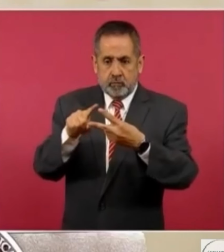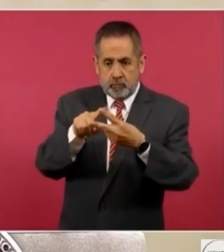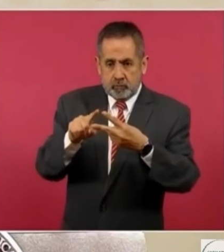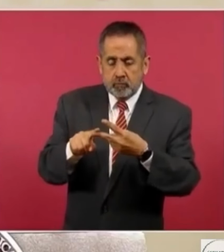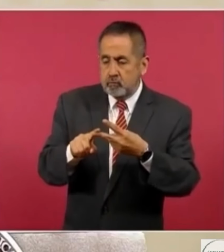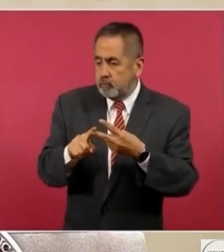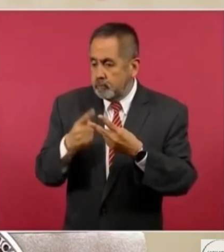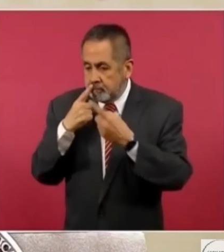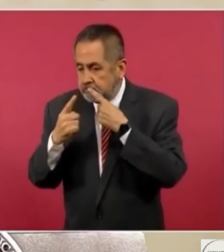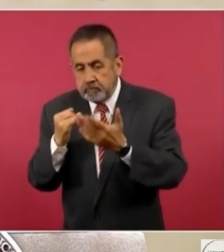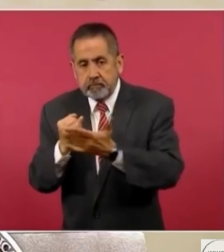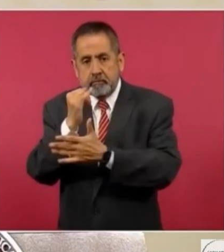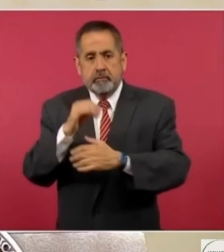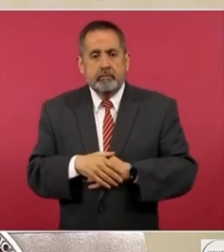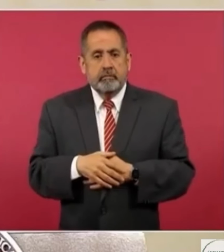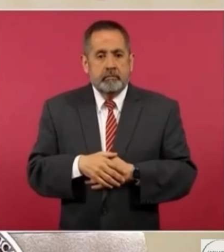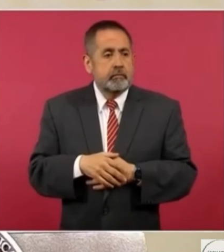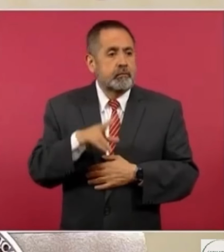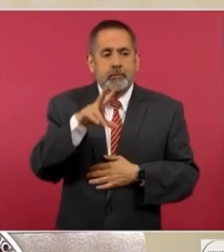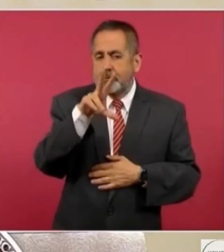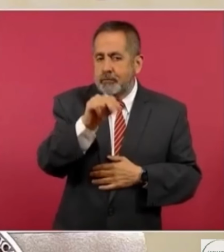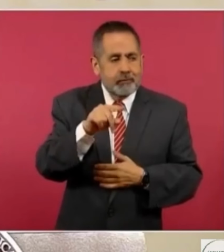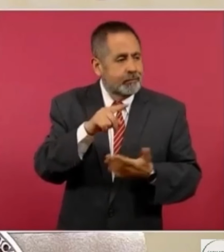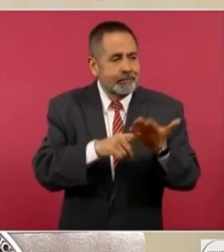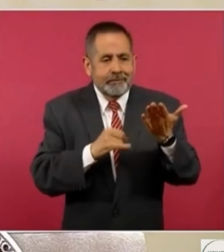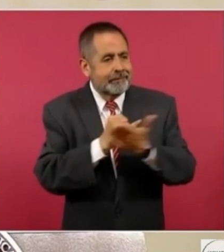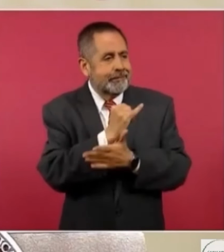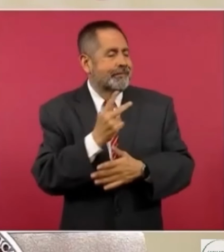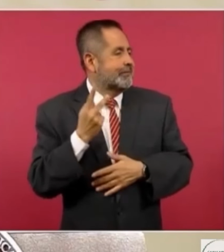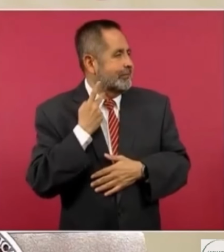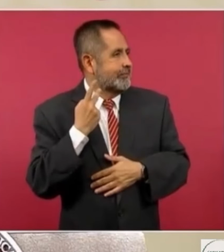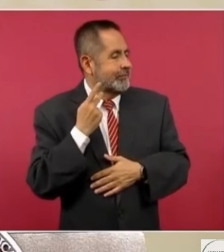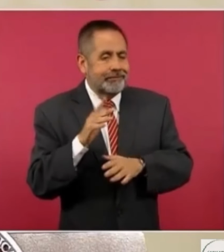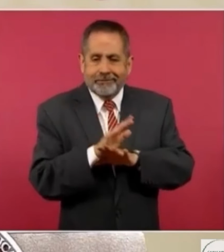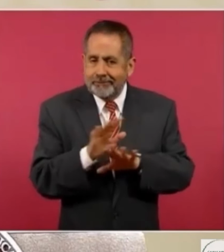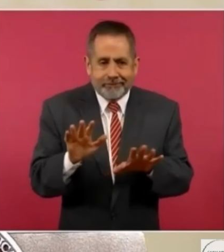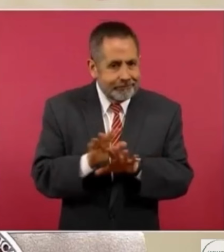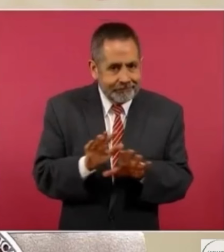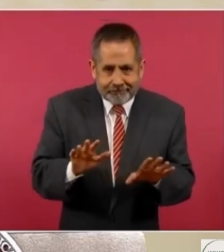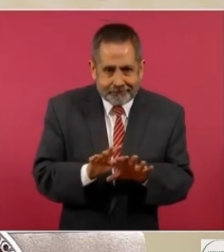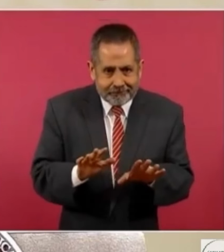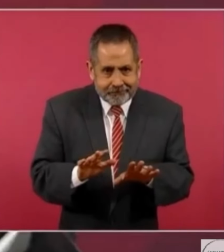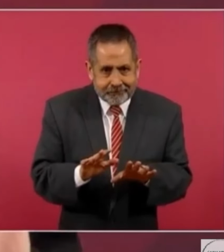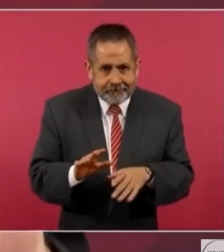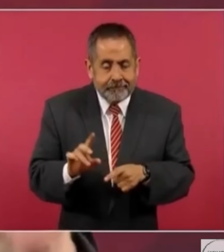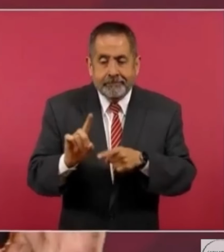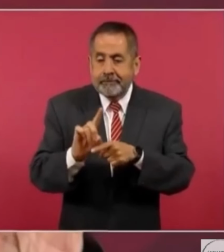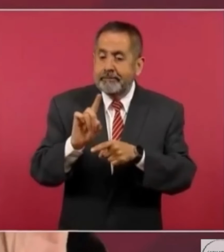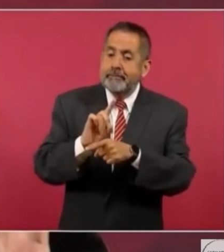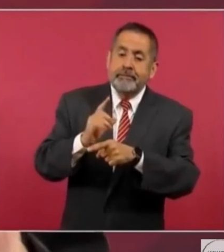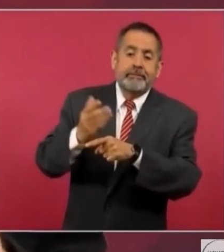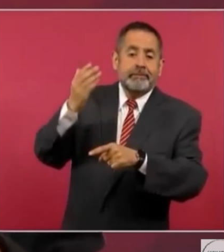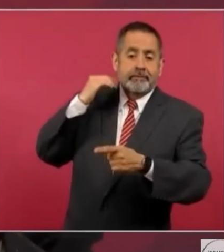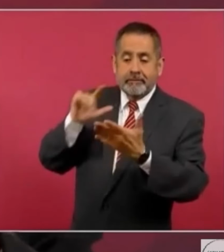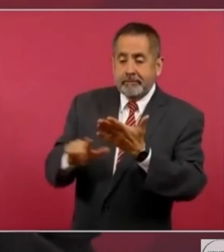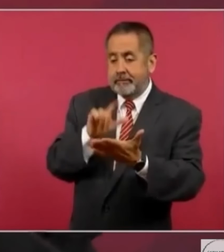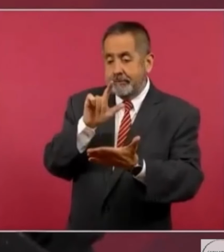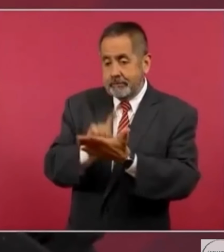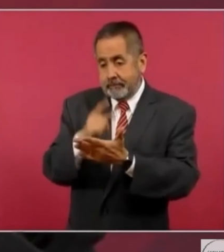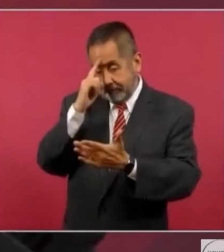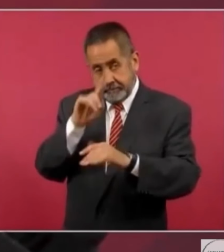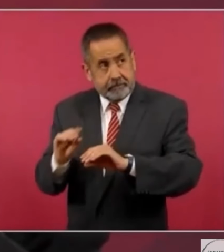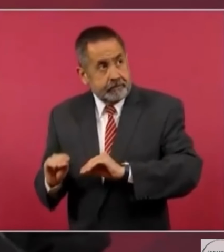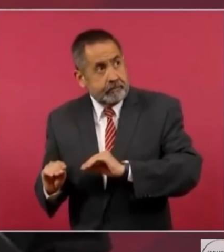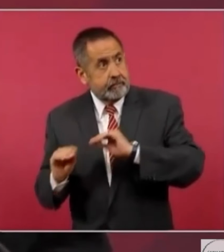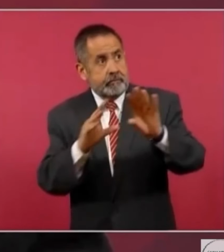en esto. No es una decisión política, así se diseñó desde el inicio en la ley de extradición. No es una decisión